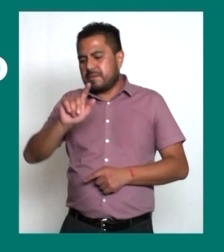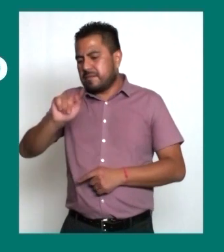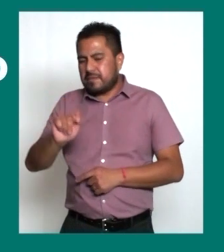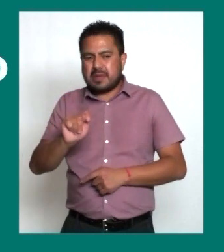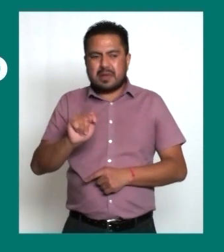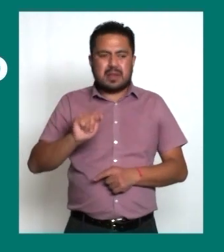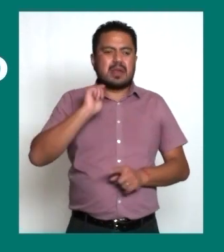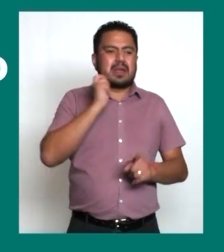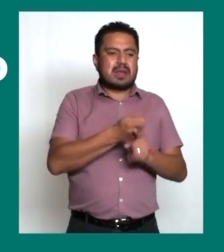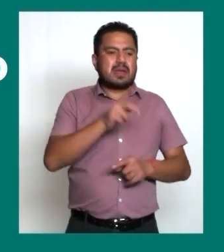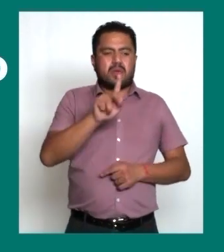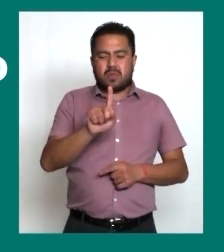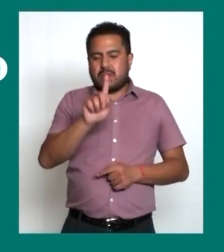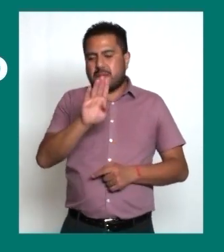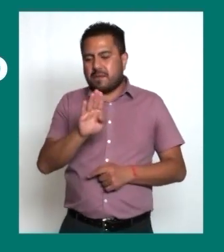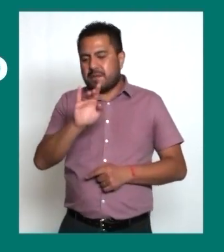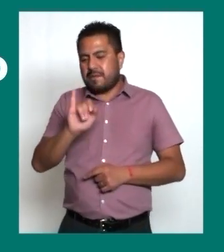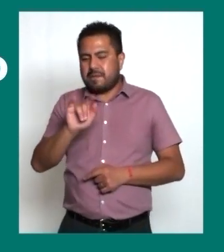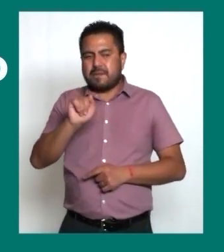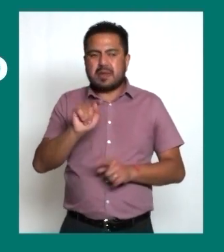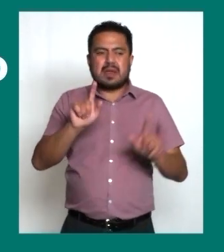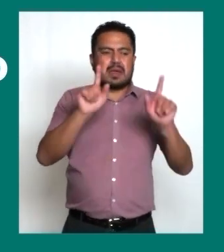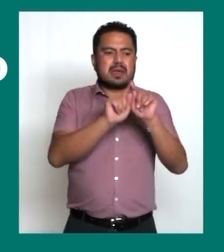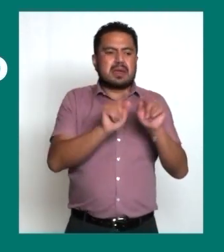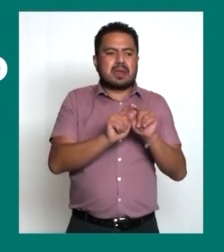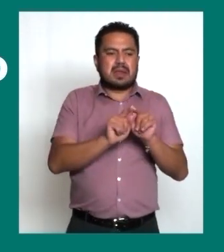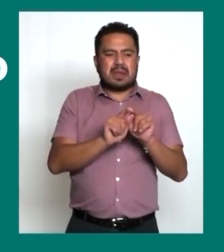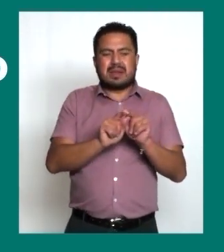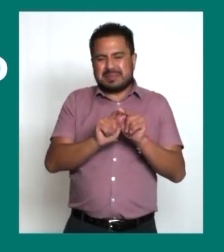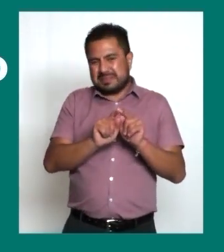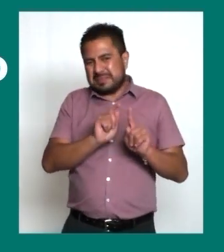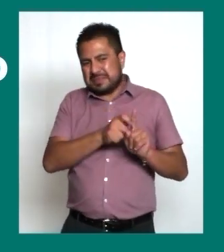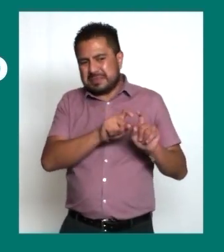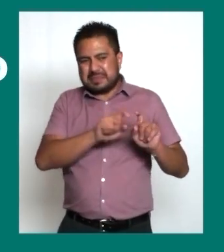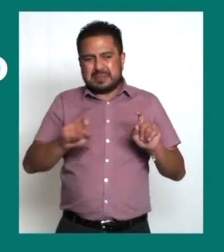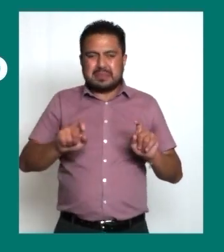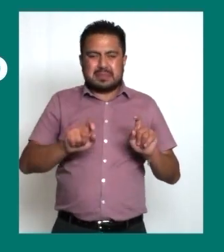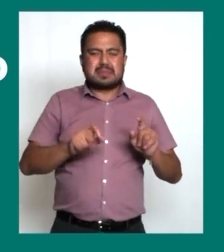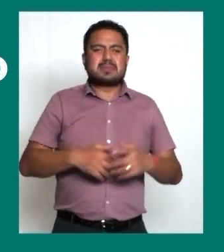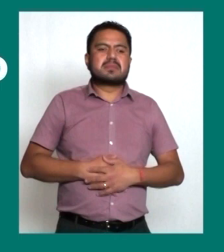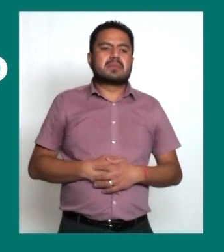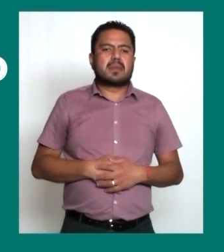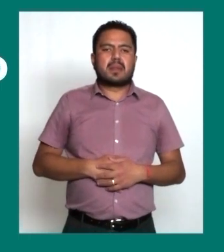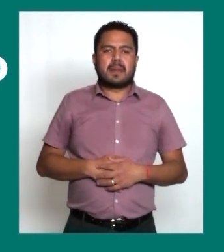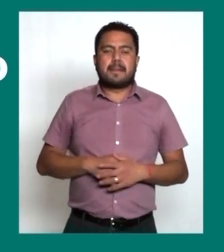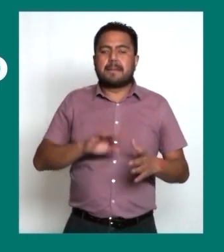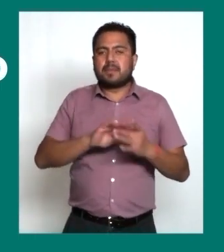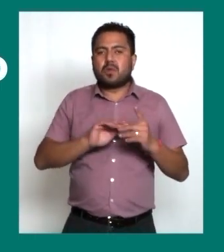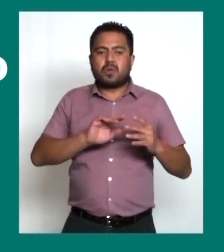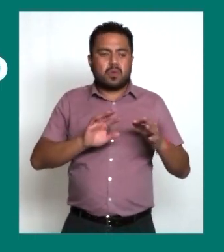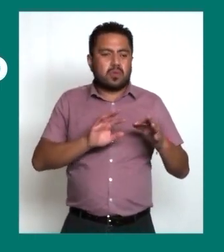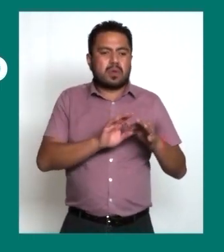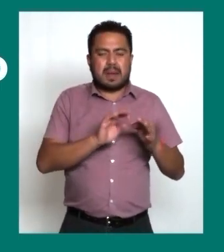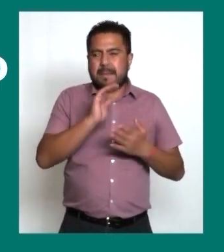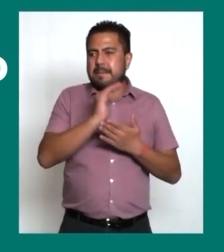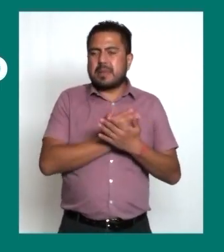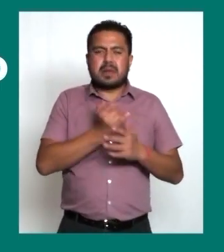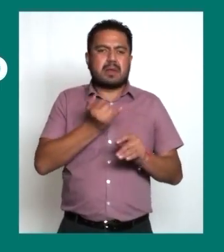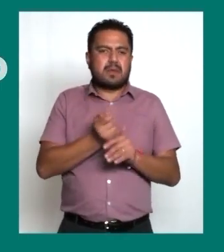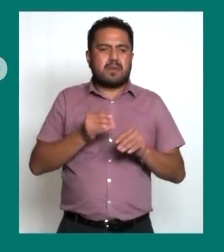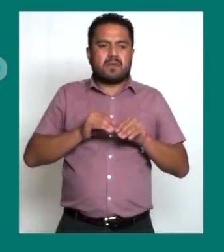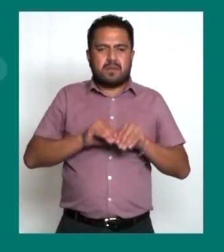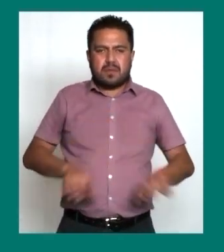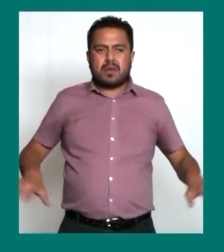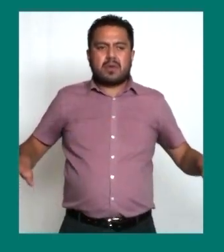bits. Literalmente, un bit es la abreviación de binary digit o dígito binario y es la unidad mínima